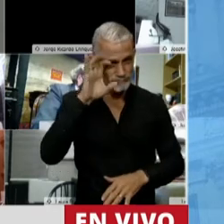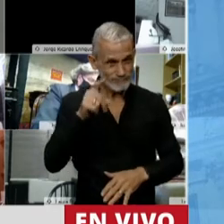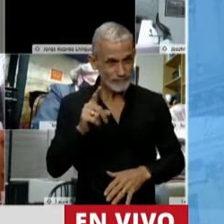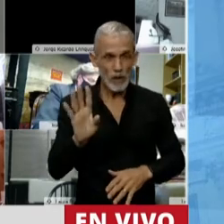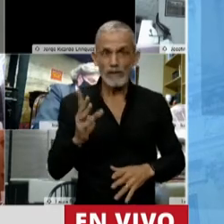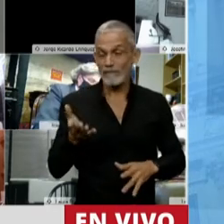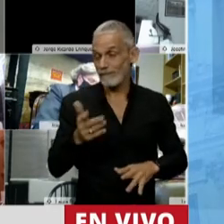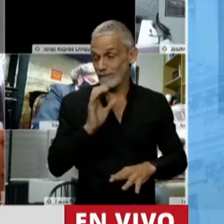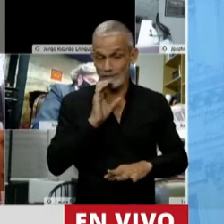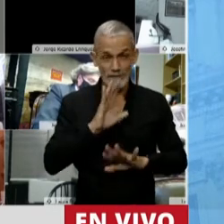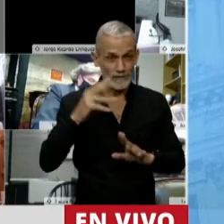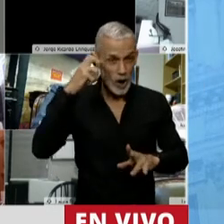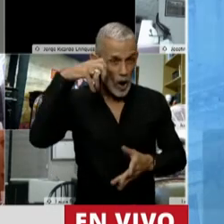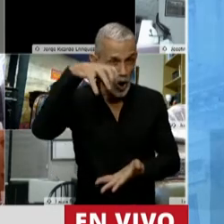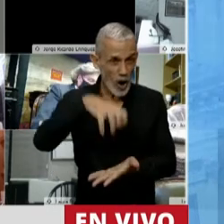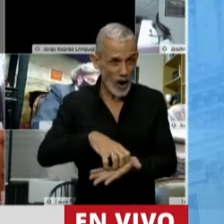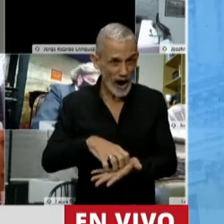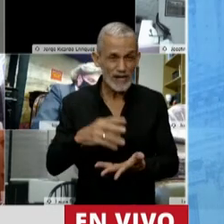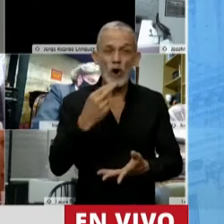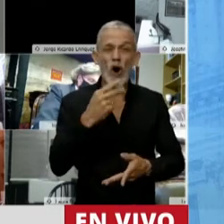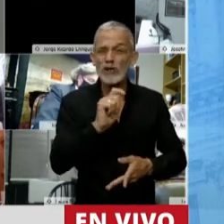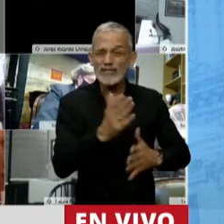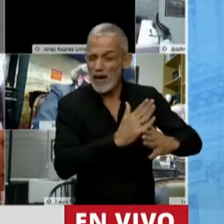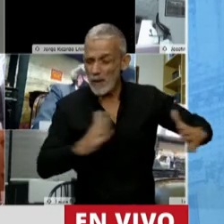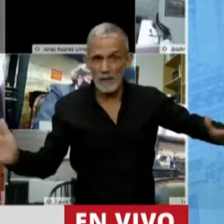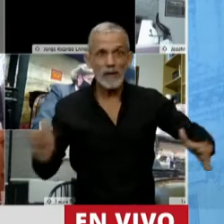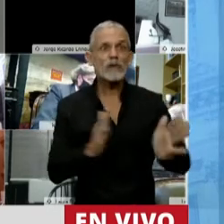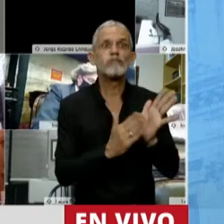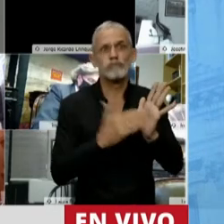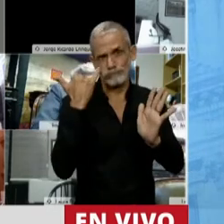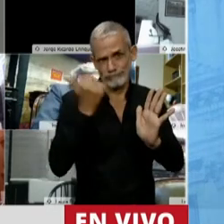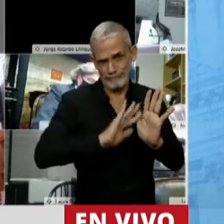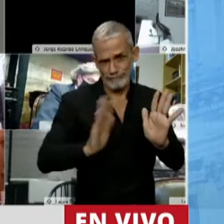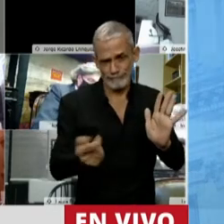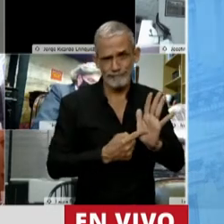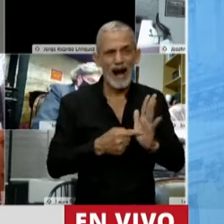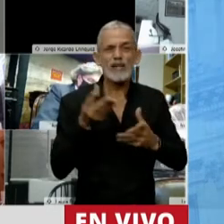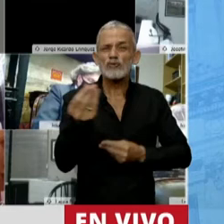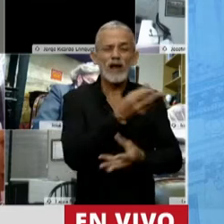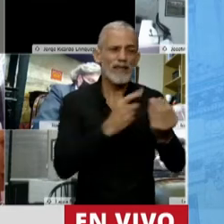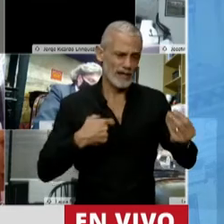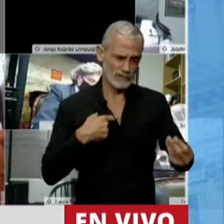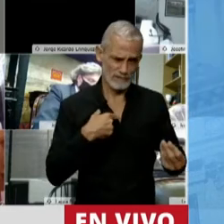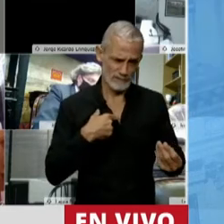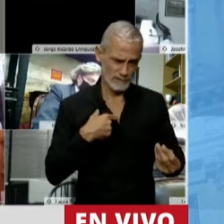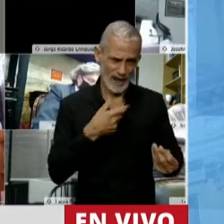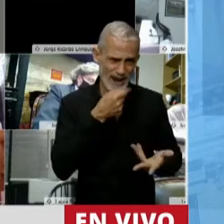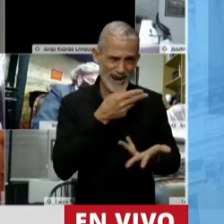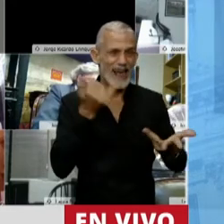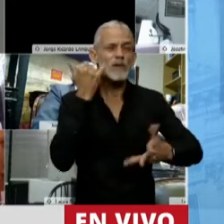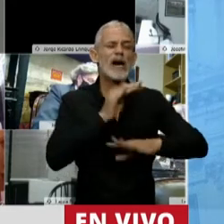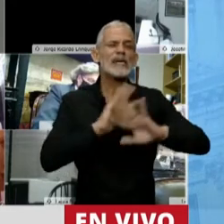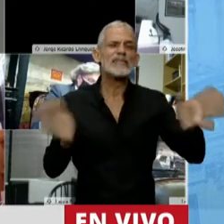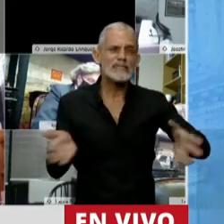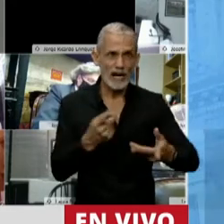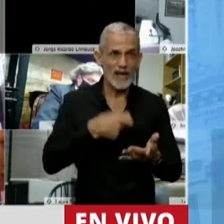más irónico que tratamos en este Congreso, después de 11 meses, las pruebas están a la vista. Ni solidaridad social, porque ya